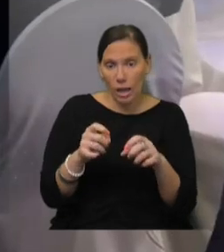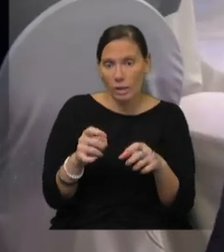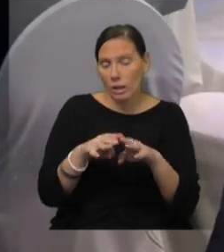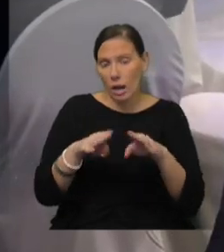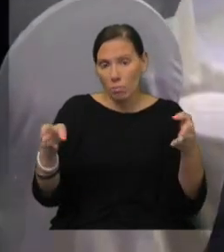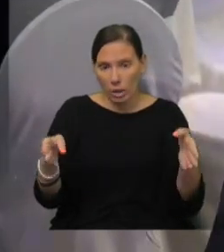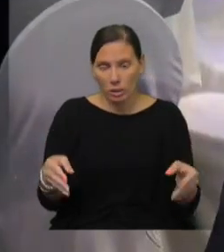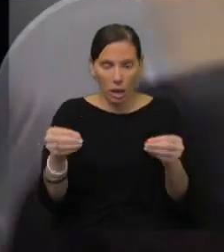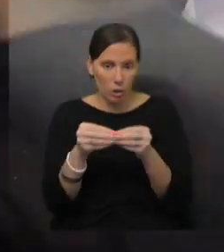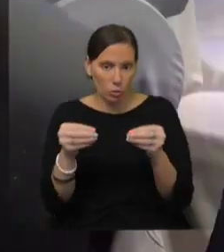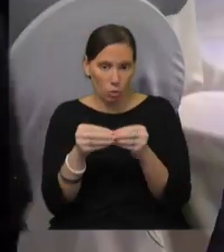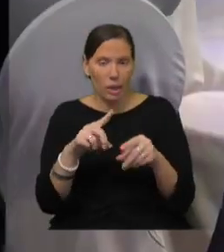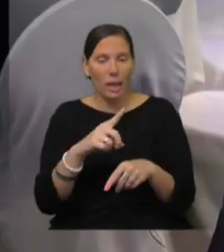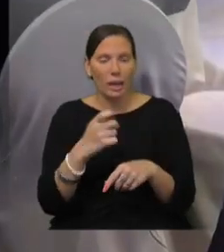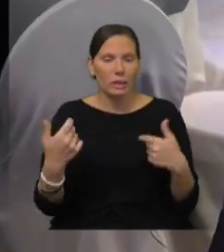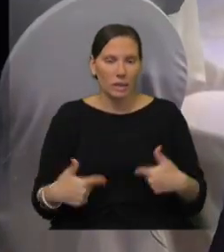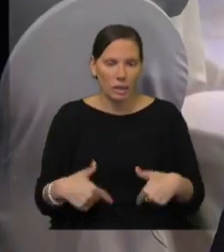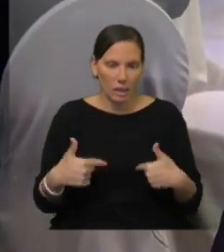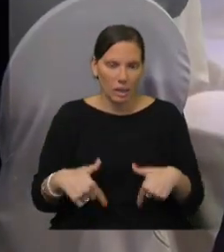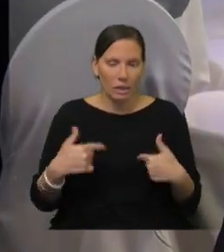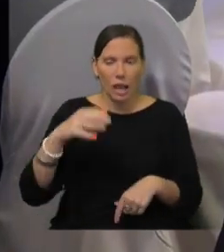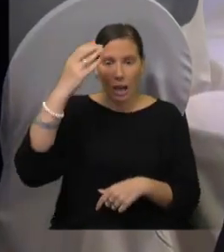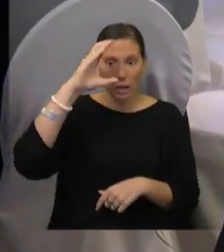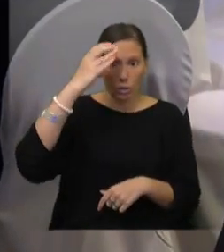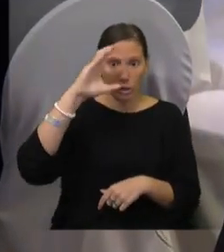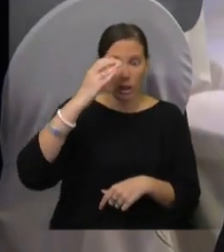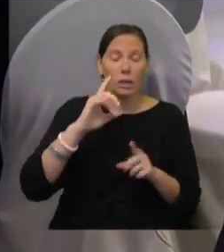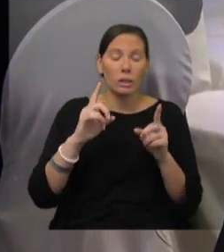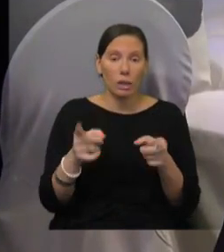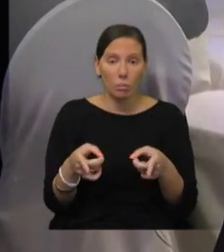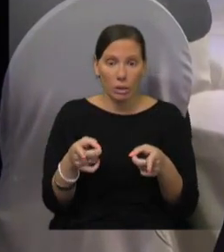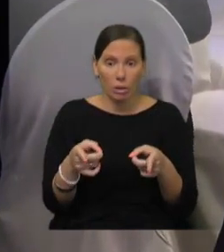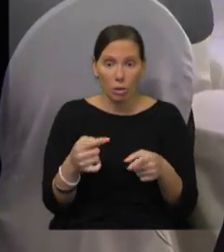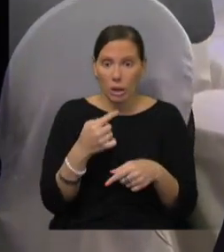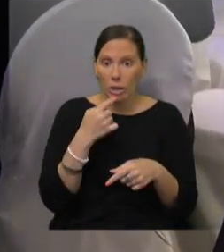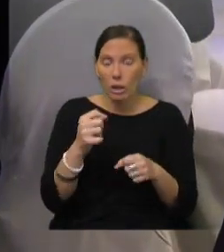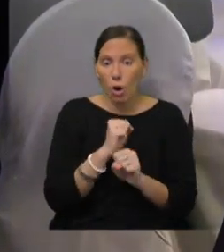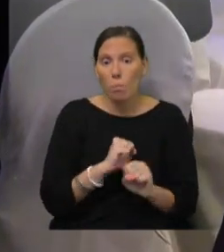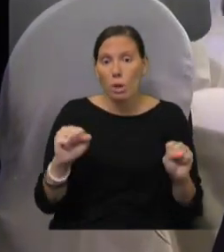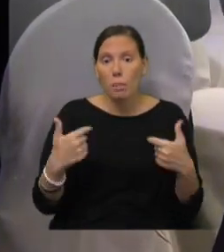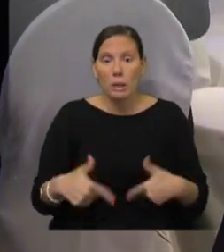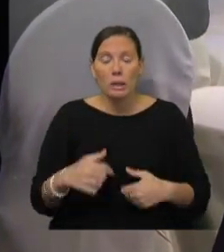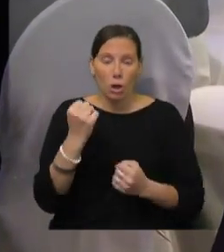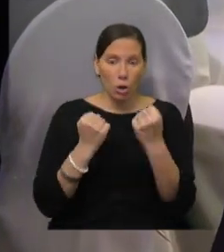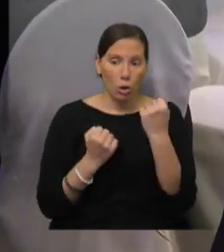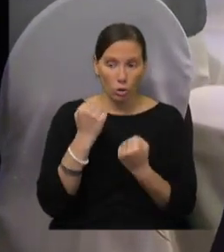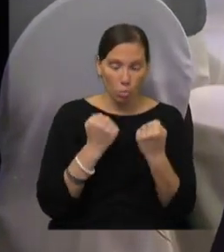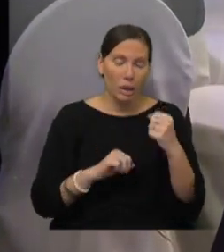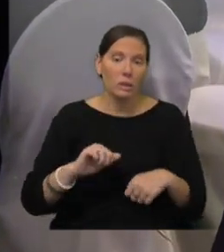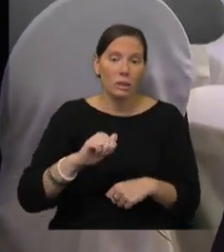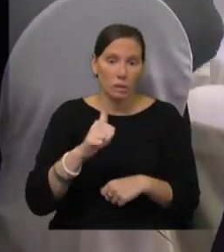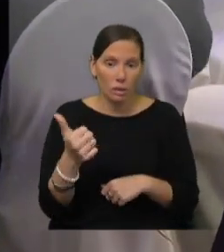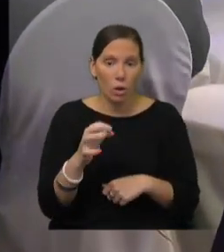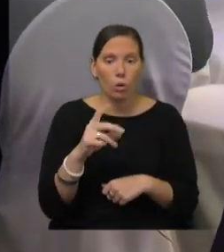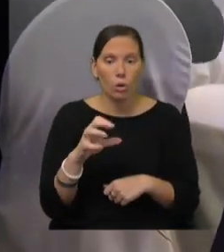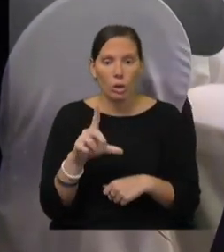de Fórmula con la ex intendenta de Montevideo Carolina cosa y con el anunciado como posible ministro de economía en caso de ganar la elección con Gabriel